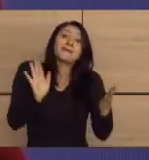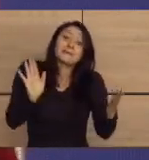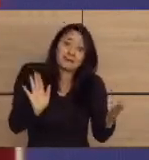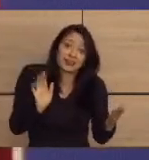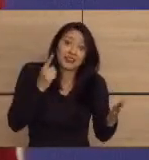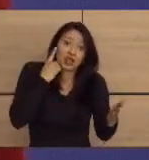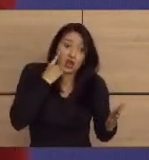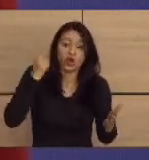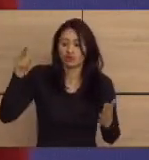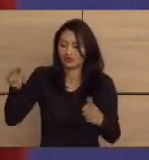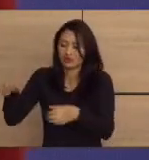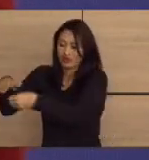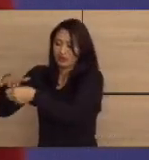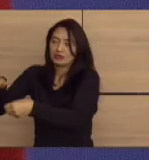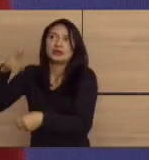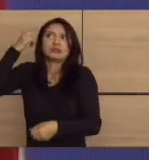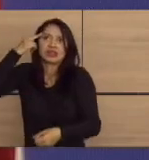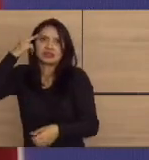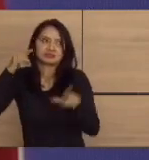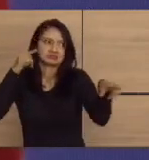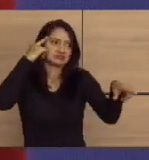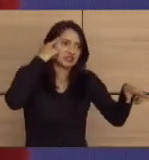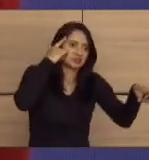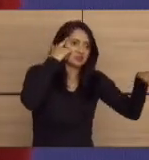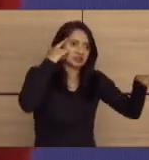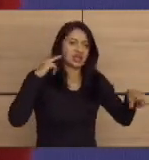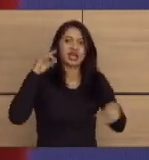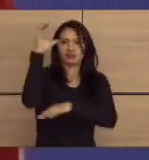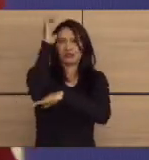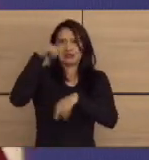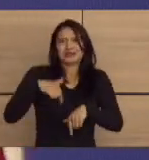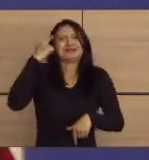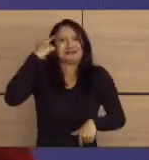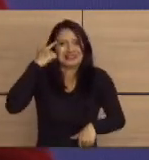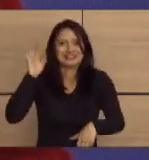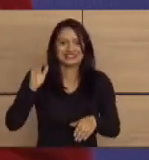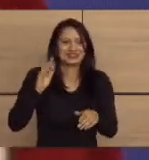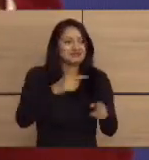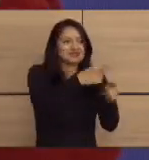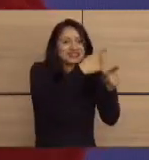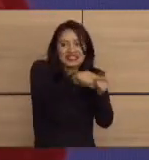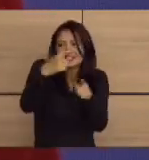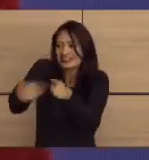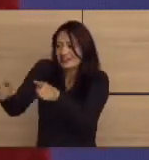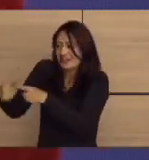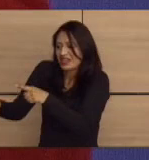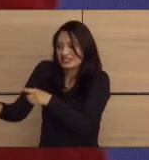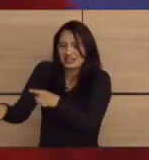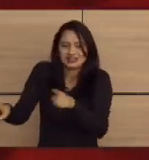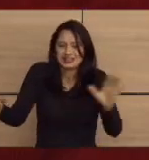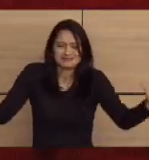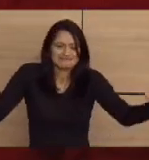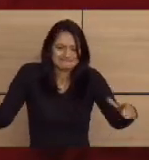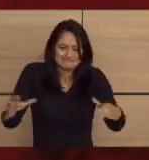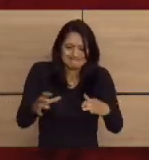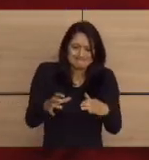la mentalidad que tenemos en este país, con todo respeto, la diferencia casi que no la podemos concebir sino